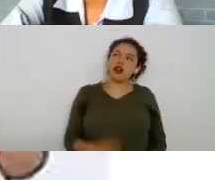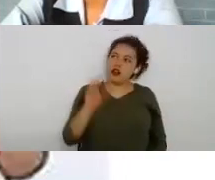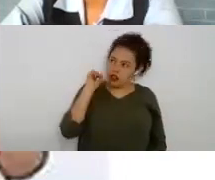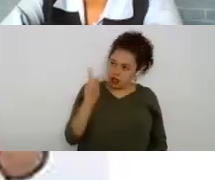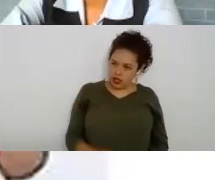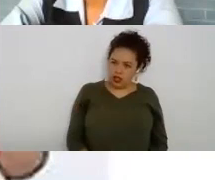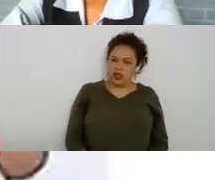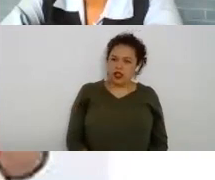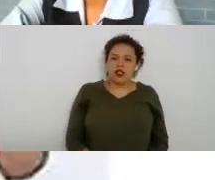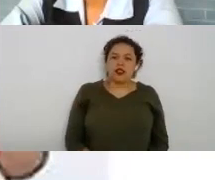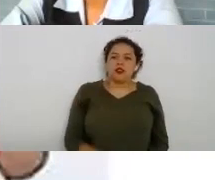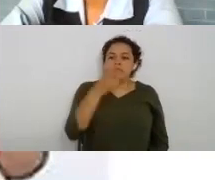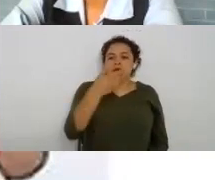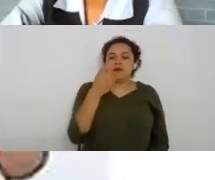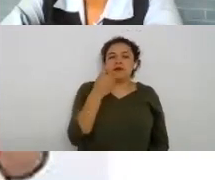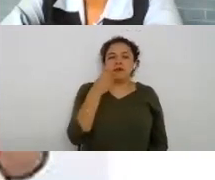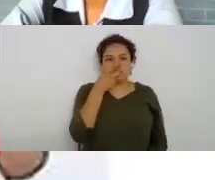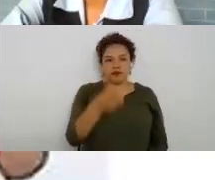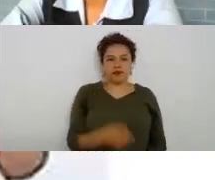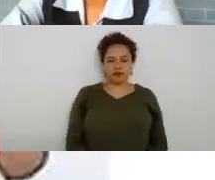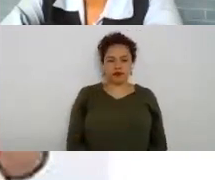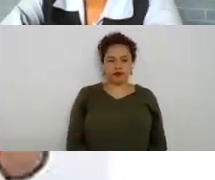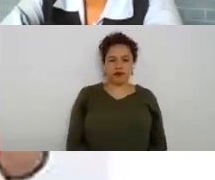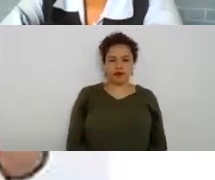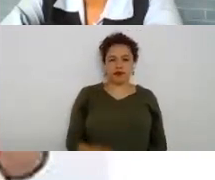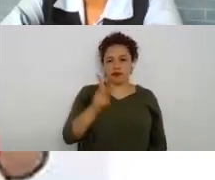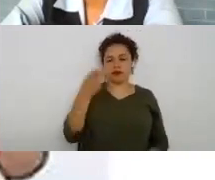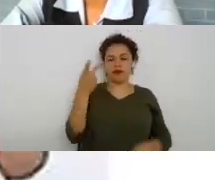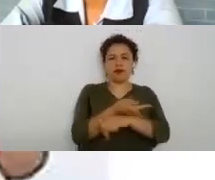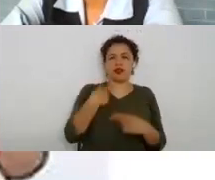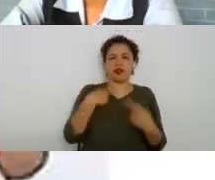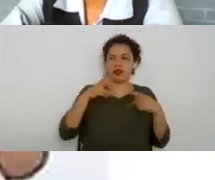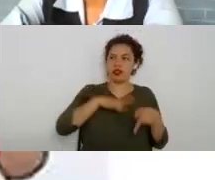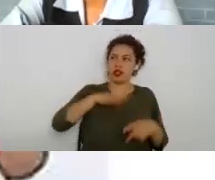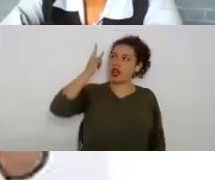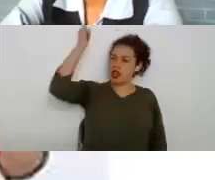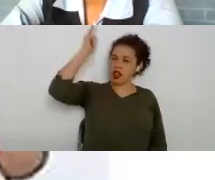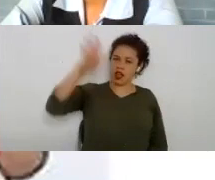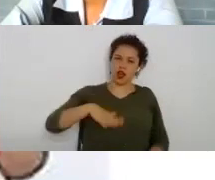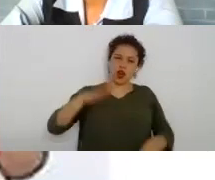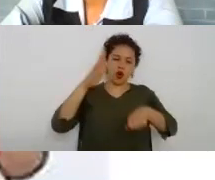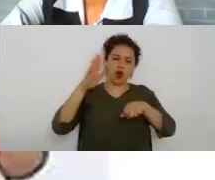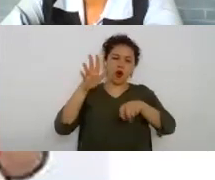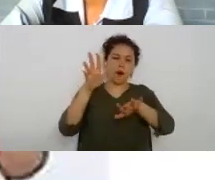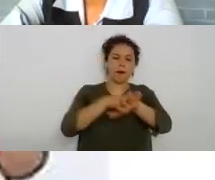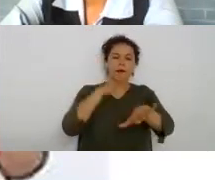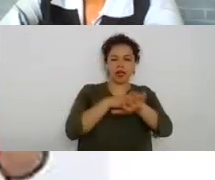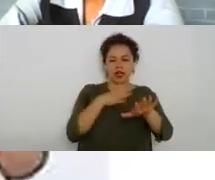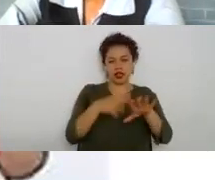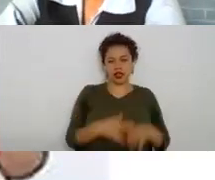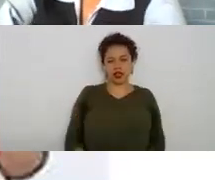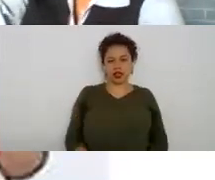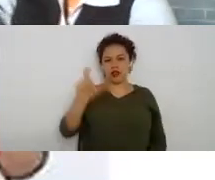Es correcto lo que comentan, pero, por ejemplo, ¿qué pasa si yo ubico a la persona más alta en la parte de los pies? Y al momento